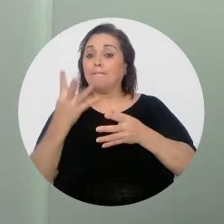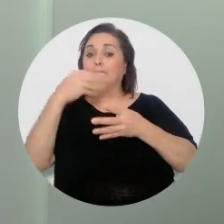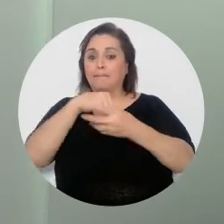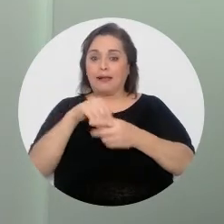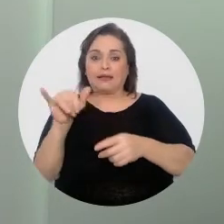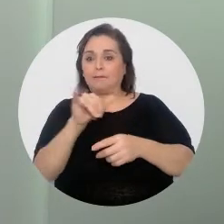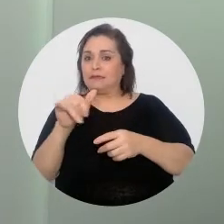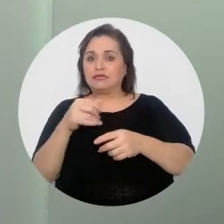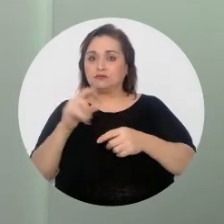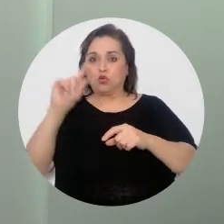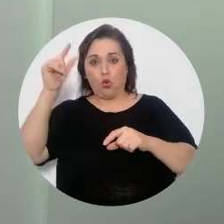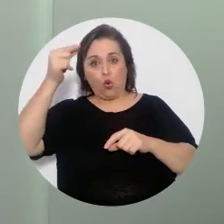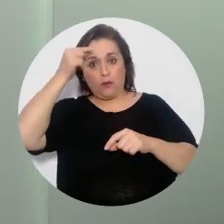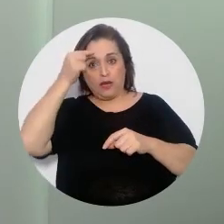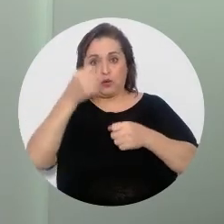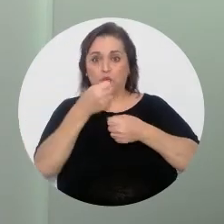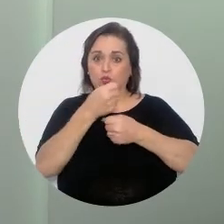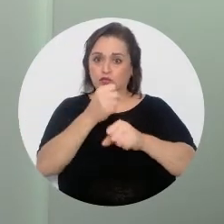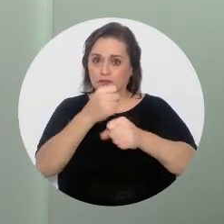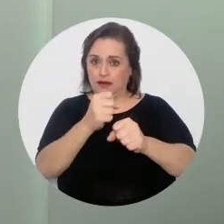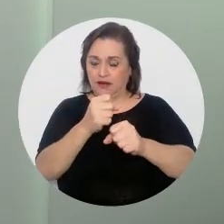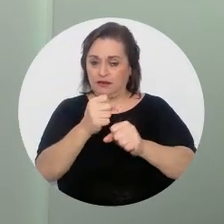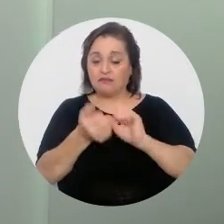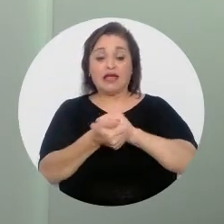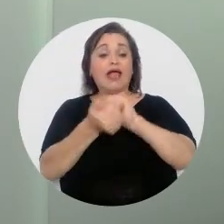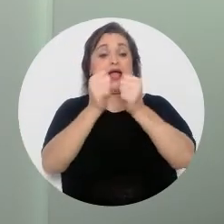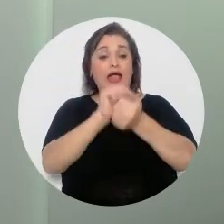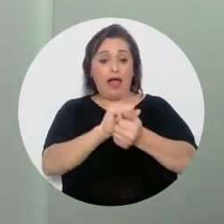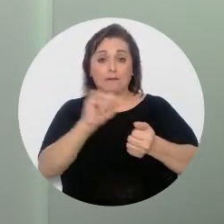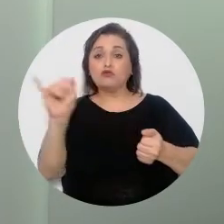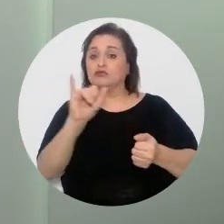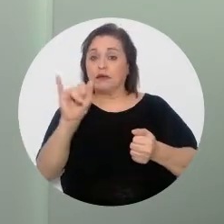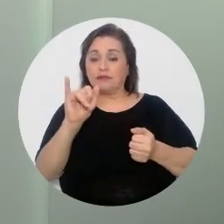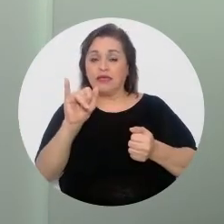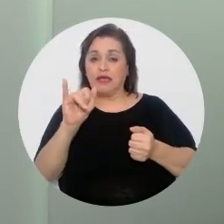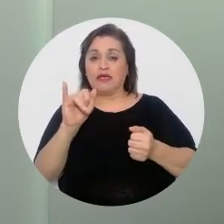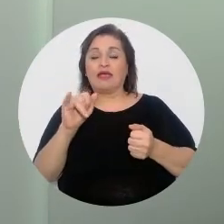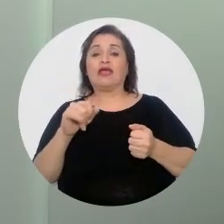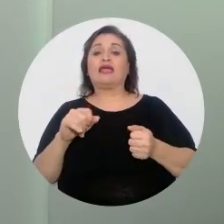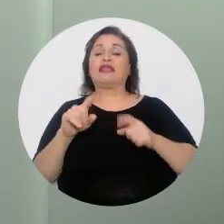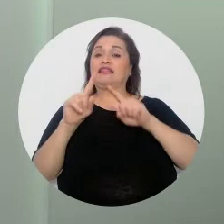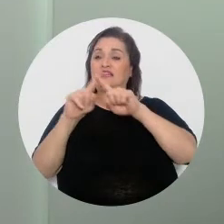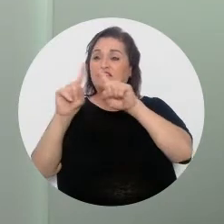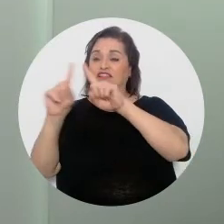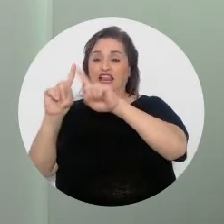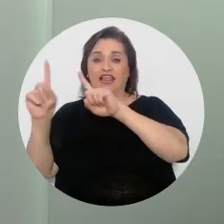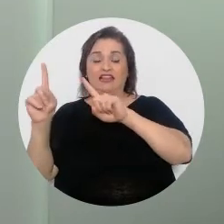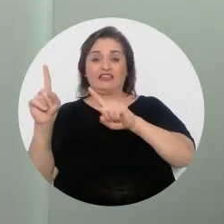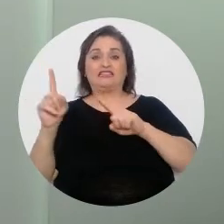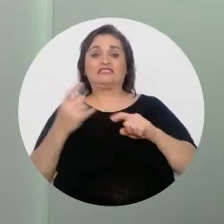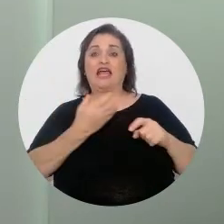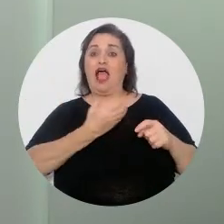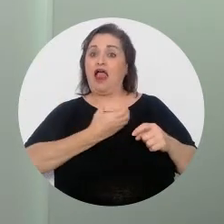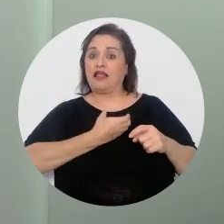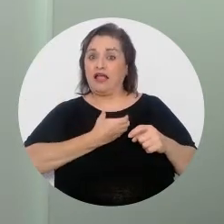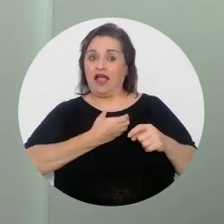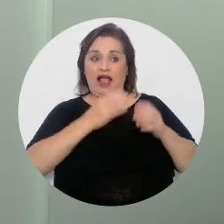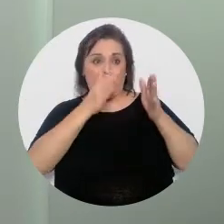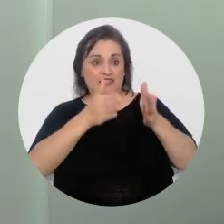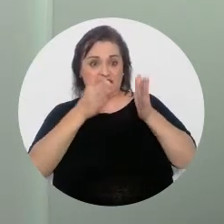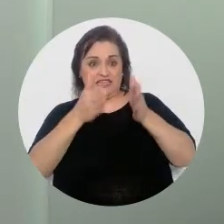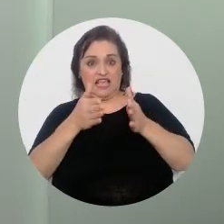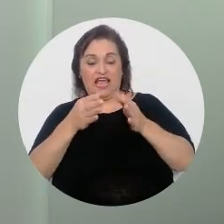del mismo gobierno municipal. También se dieron algunos cambios en lo que son las alcaldías. Ya no se le va a llamar